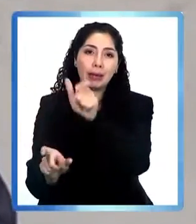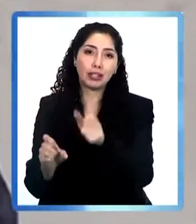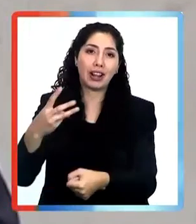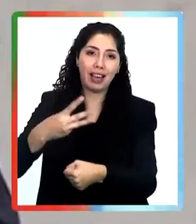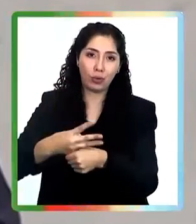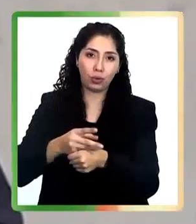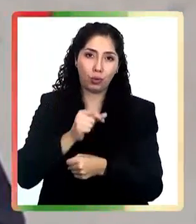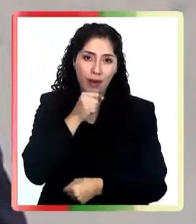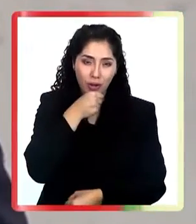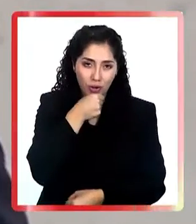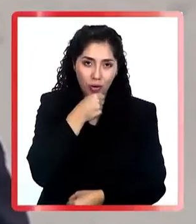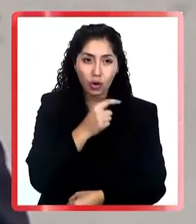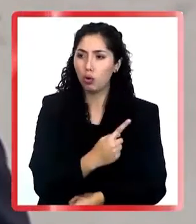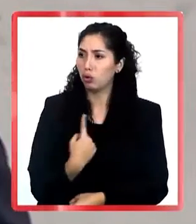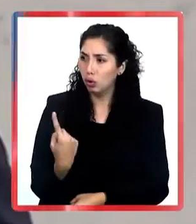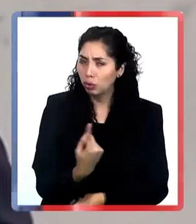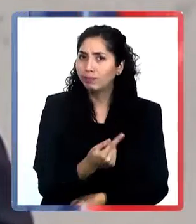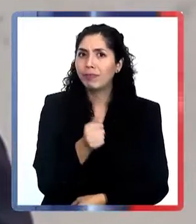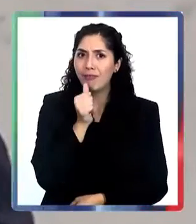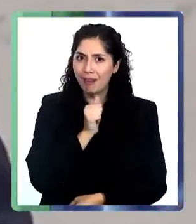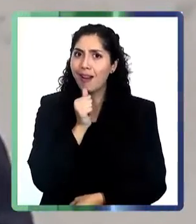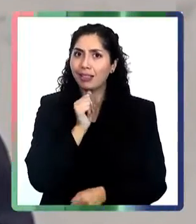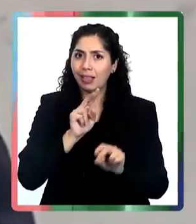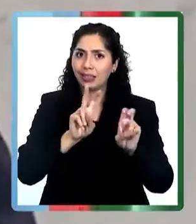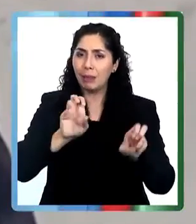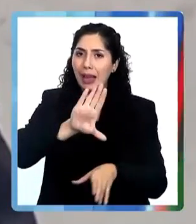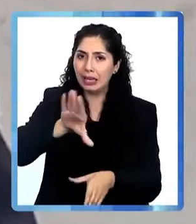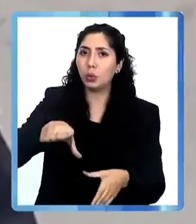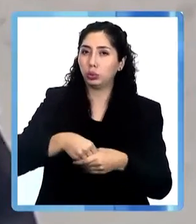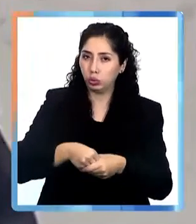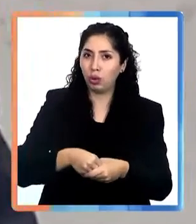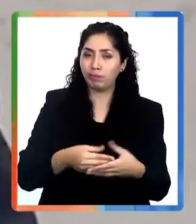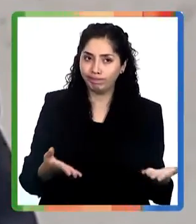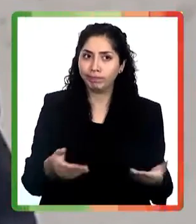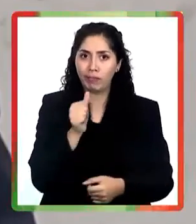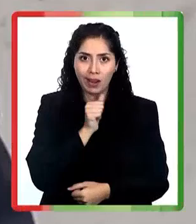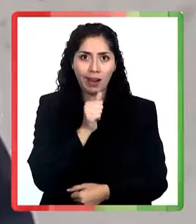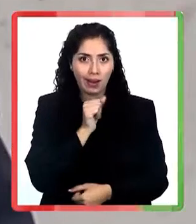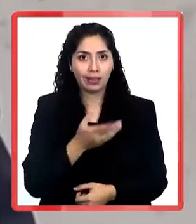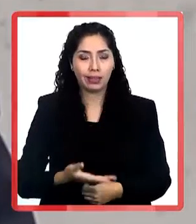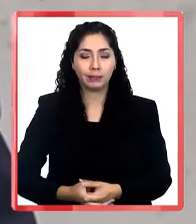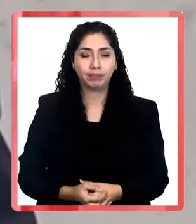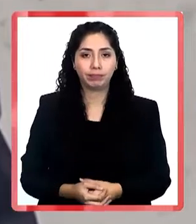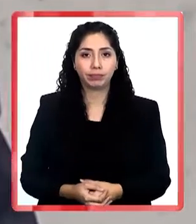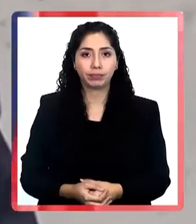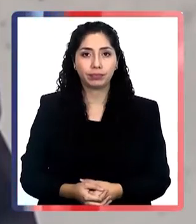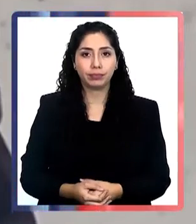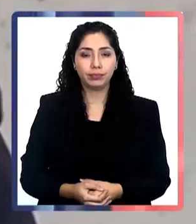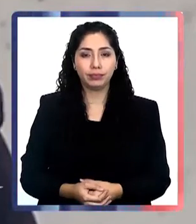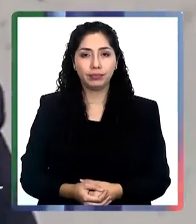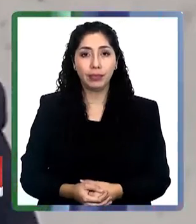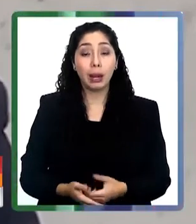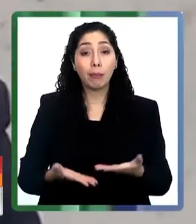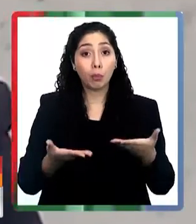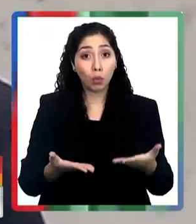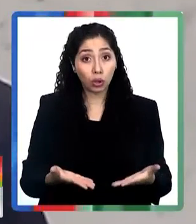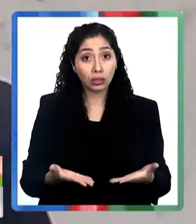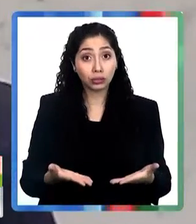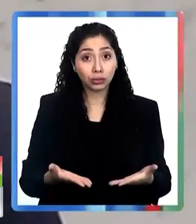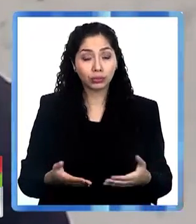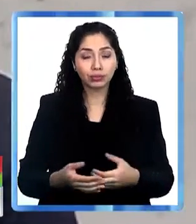estamos muy al debe en inclusión muy al débil inclusión por ello